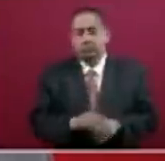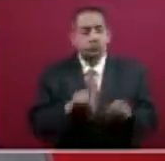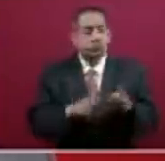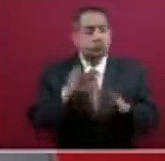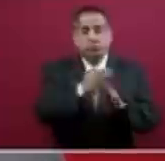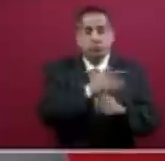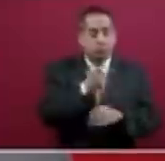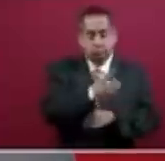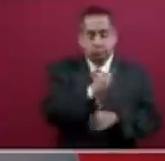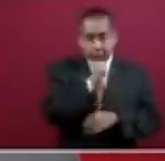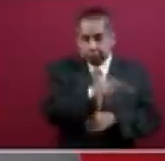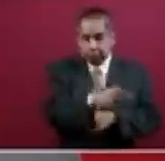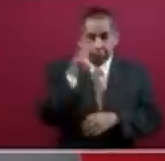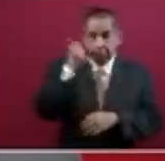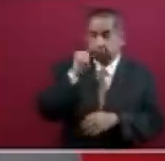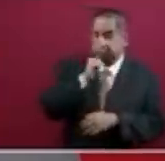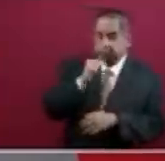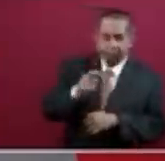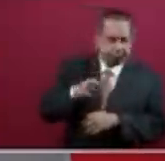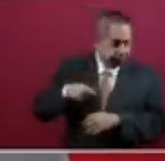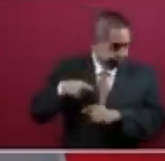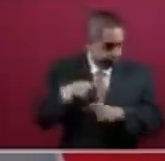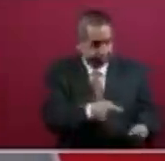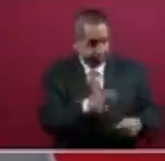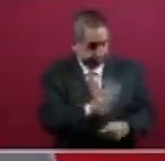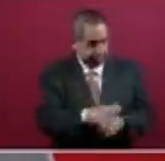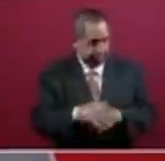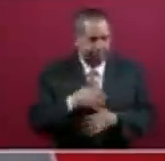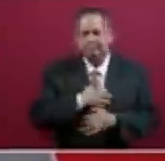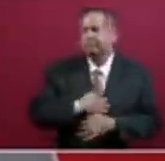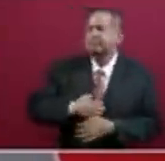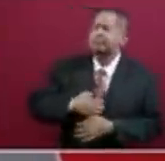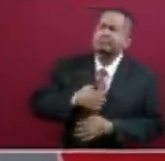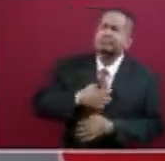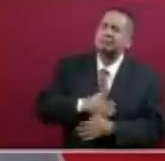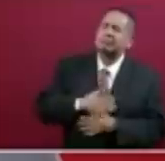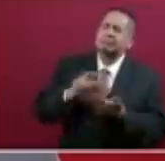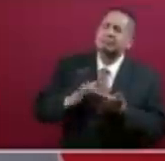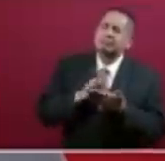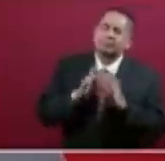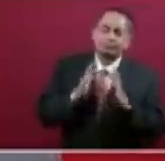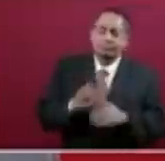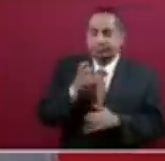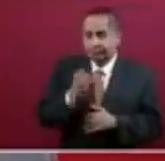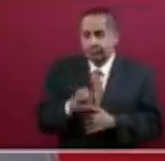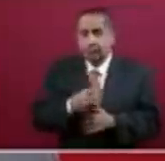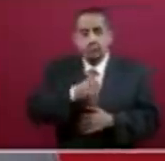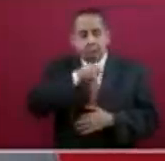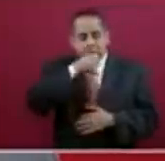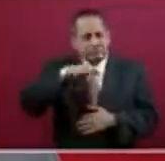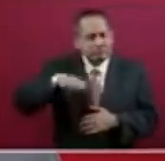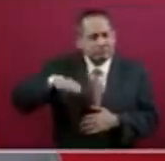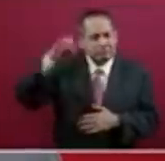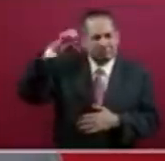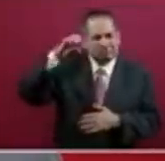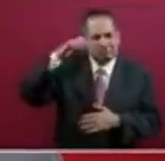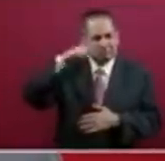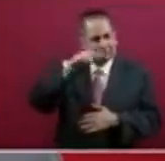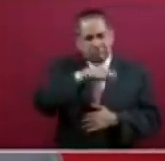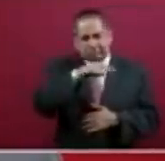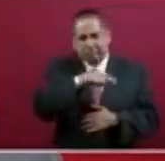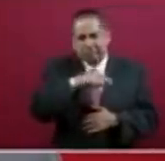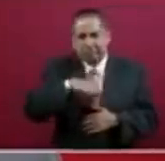recibía nada y que ahora está recibiendo este apoyo, o el adulto mayor